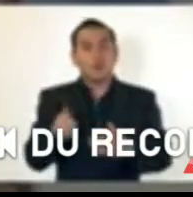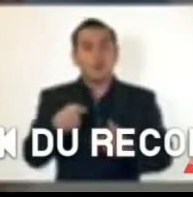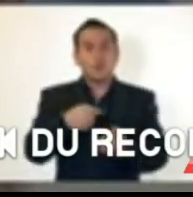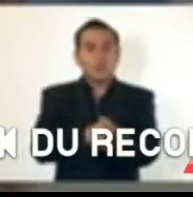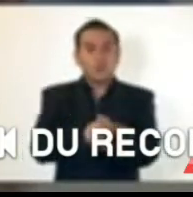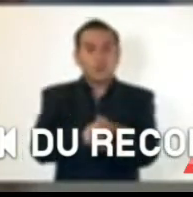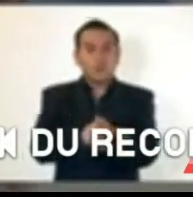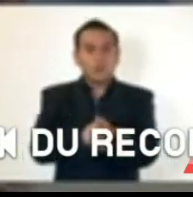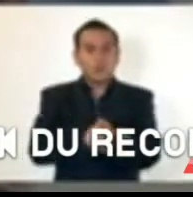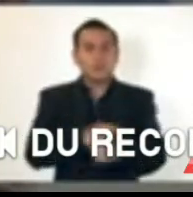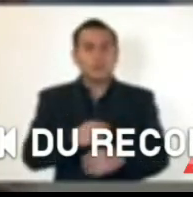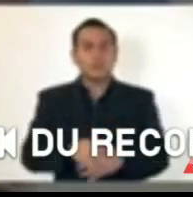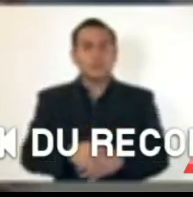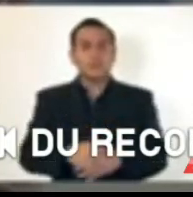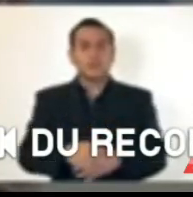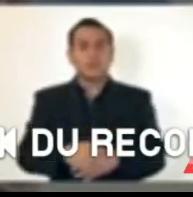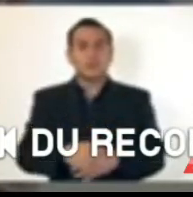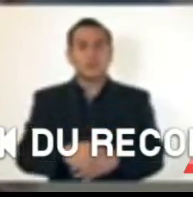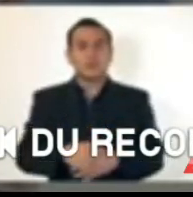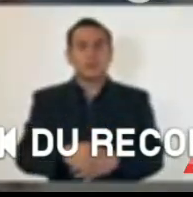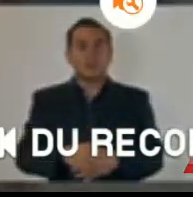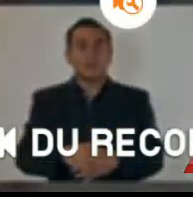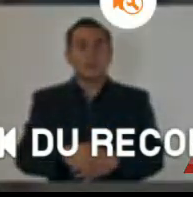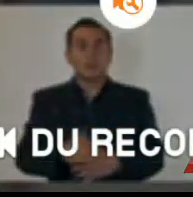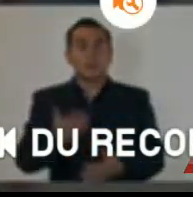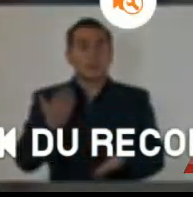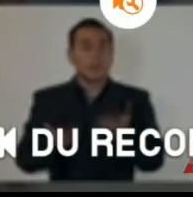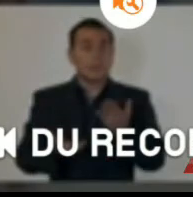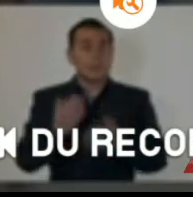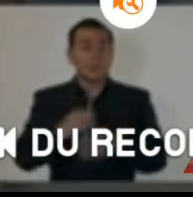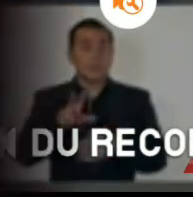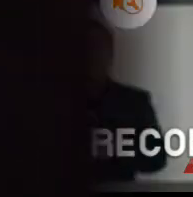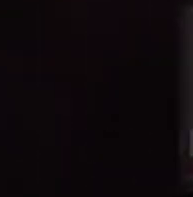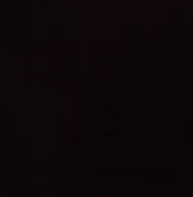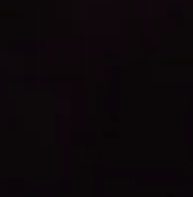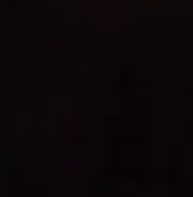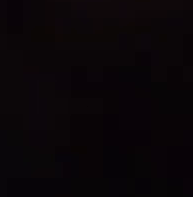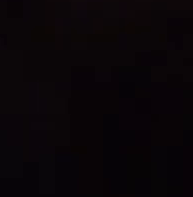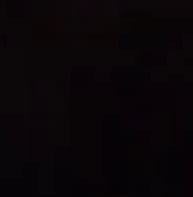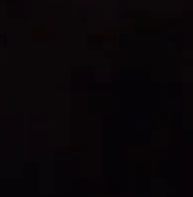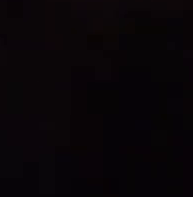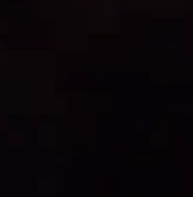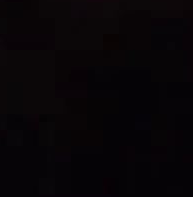Yo no sé qué se cree esta gente, pero bueno, continuamos, mi gente.